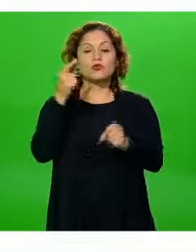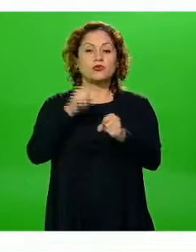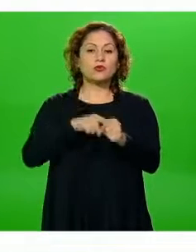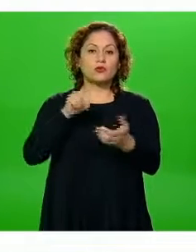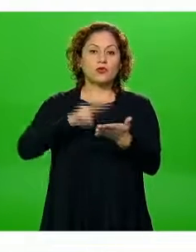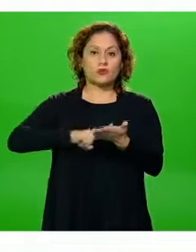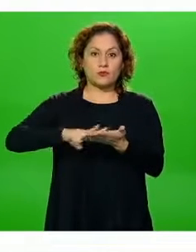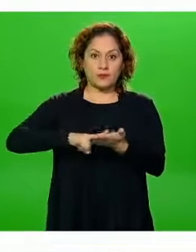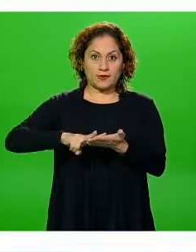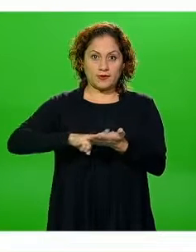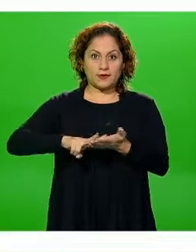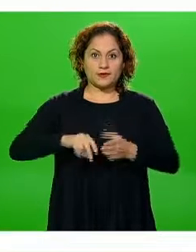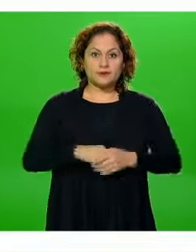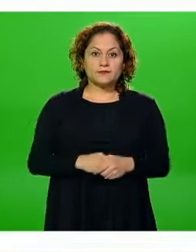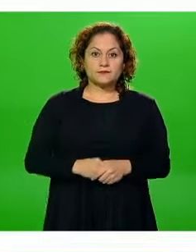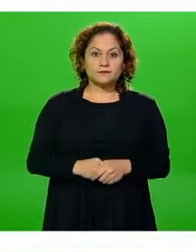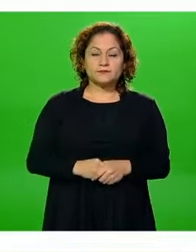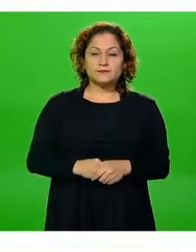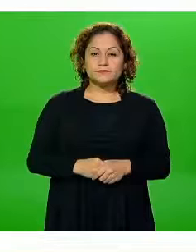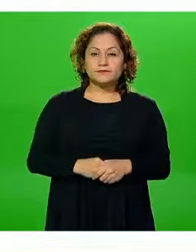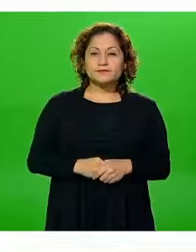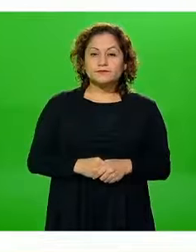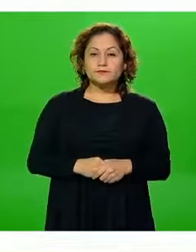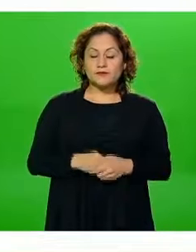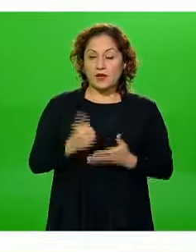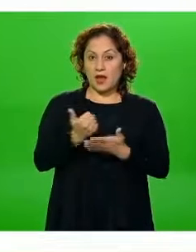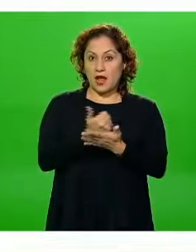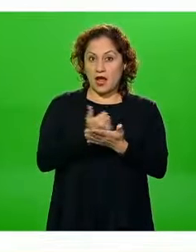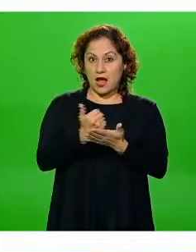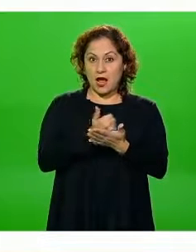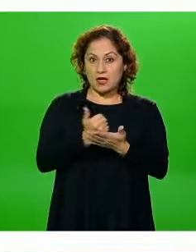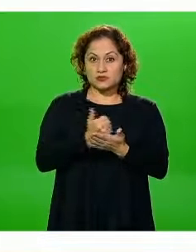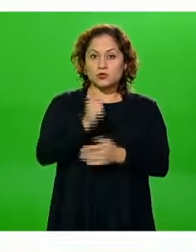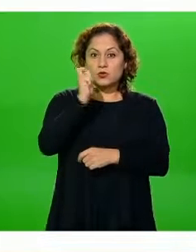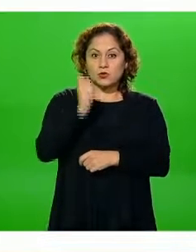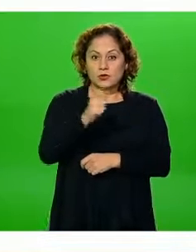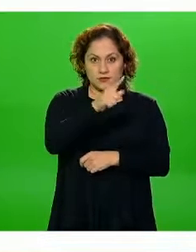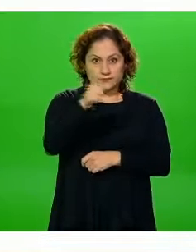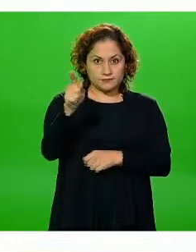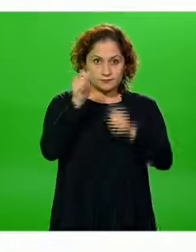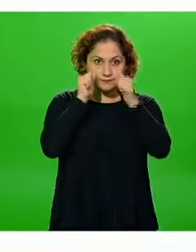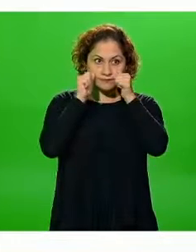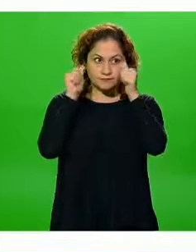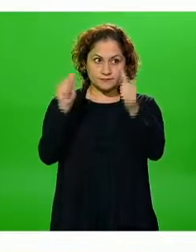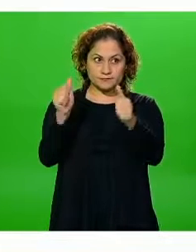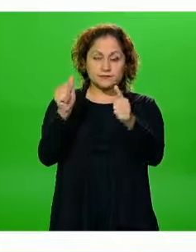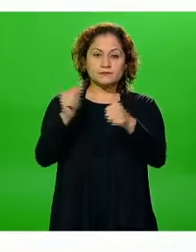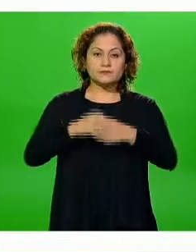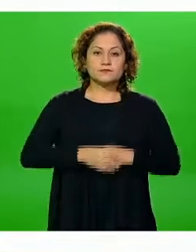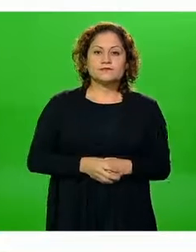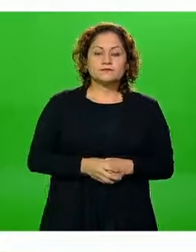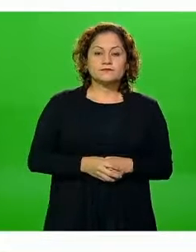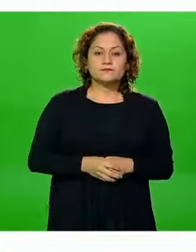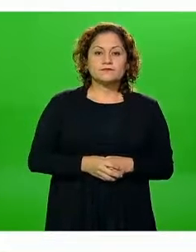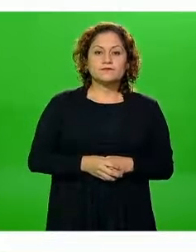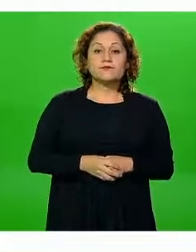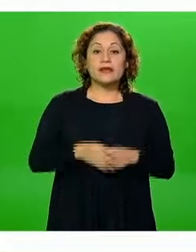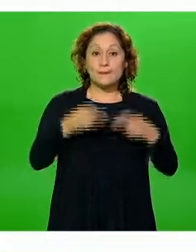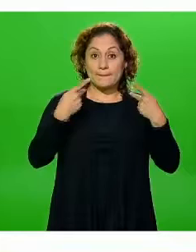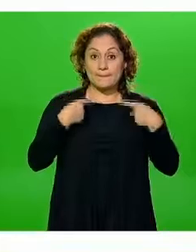color verde. La línea de color azul no debemos olvidar que representa los casos